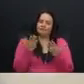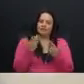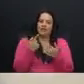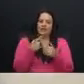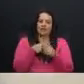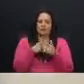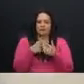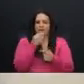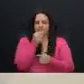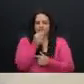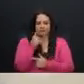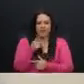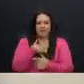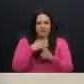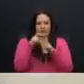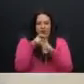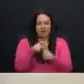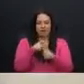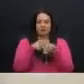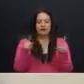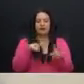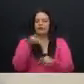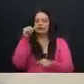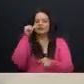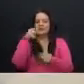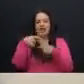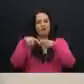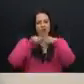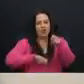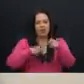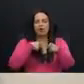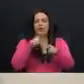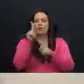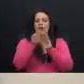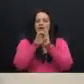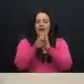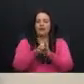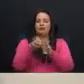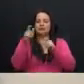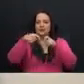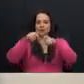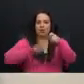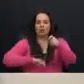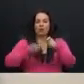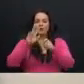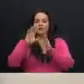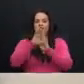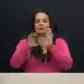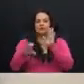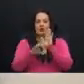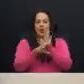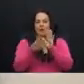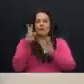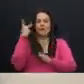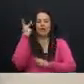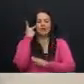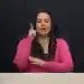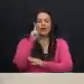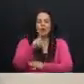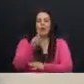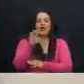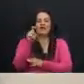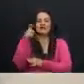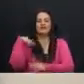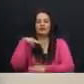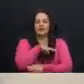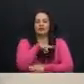pero no se ha violado. Y quiero recordar un par de ejemplos donde sí se ha violado. Se violó la constitución política cuando un exministro rodió esta asamblea